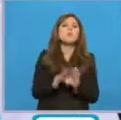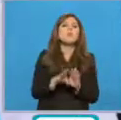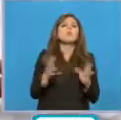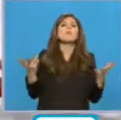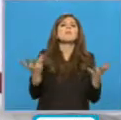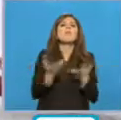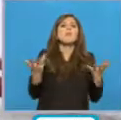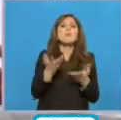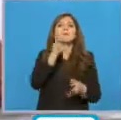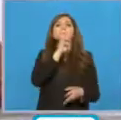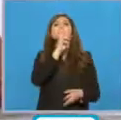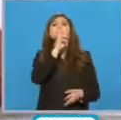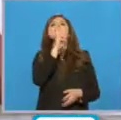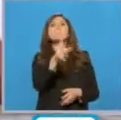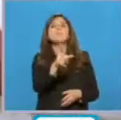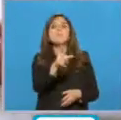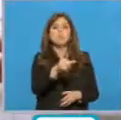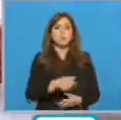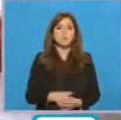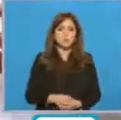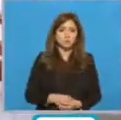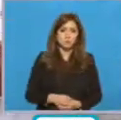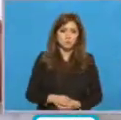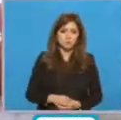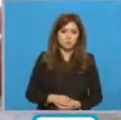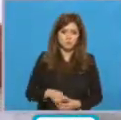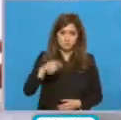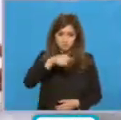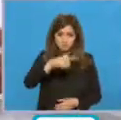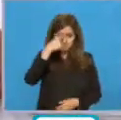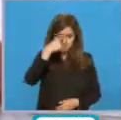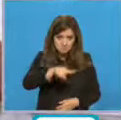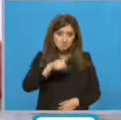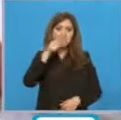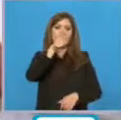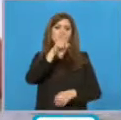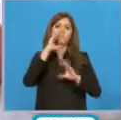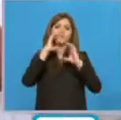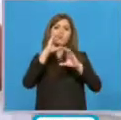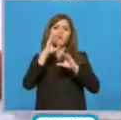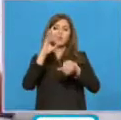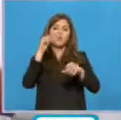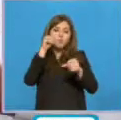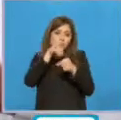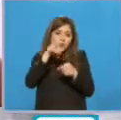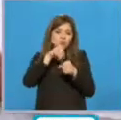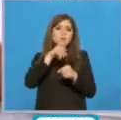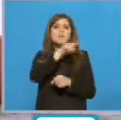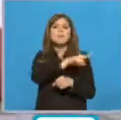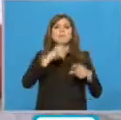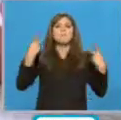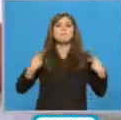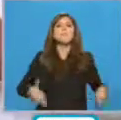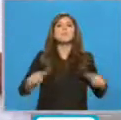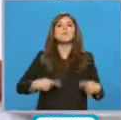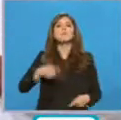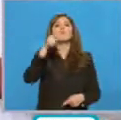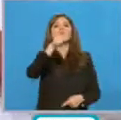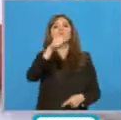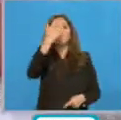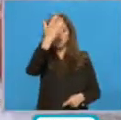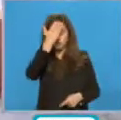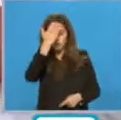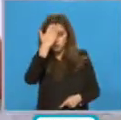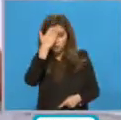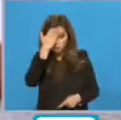cuál sería la mejor configuración en términos de privacidad? ¿Quién puede ver tu información? Pues personas que tú conoces, o sea, que puedan ver tu